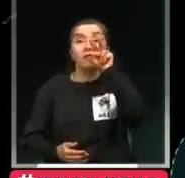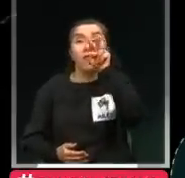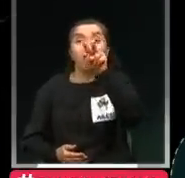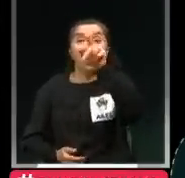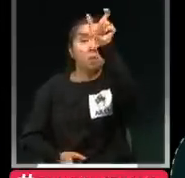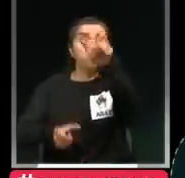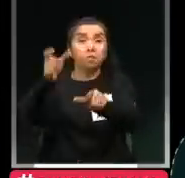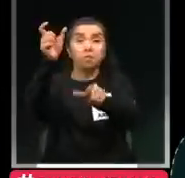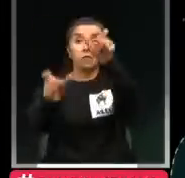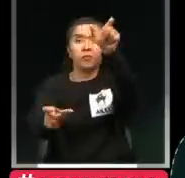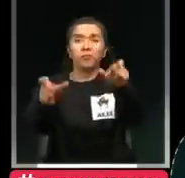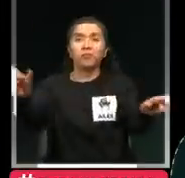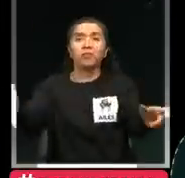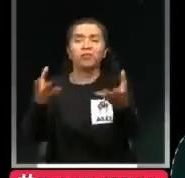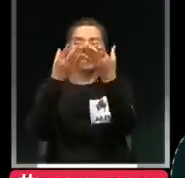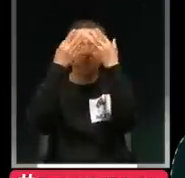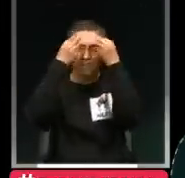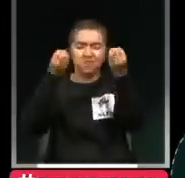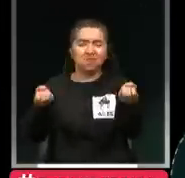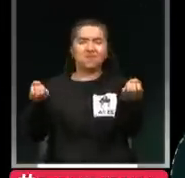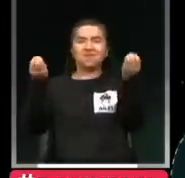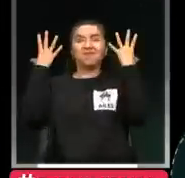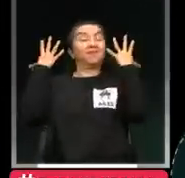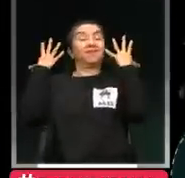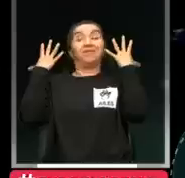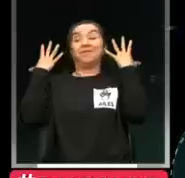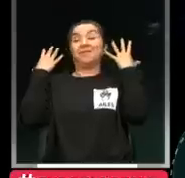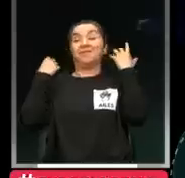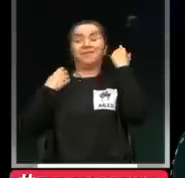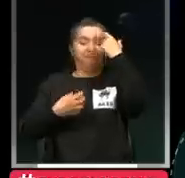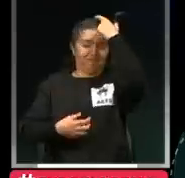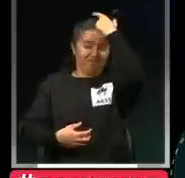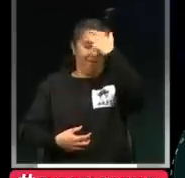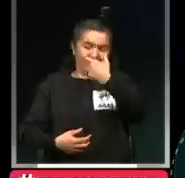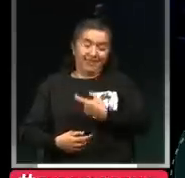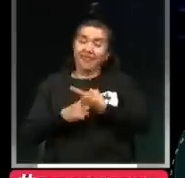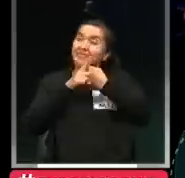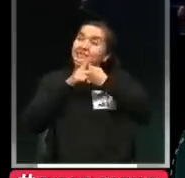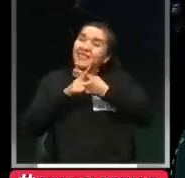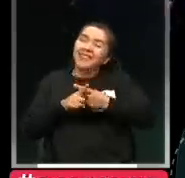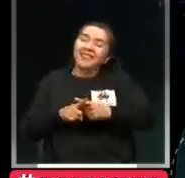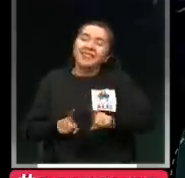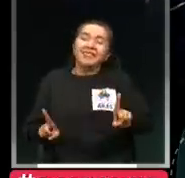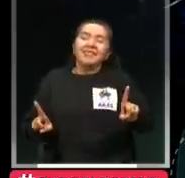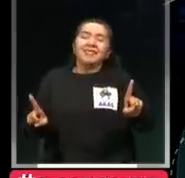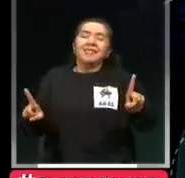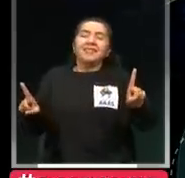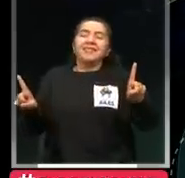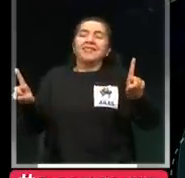me olvido de la gente. Soy diferente.